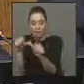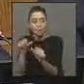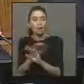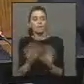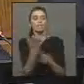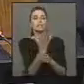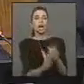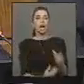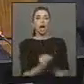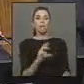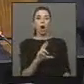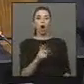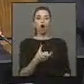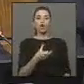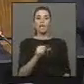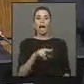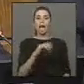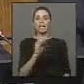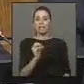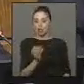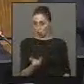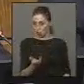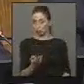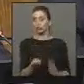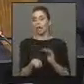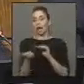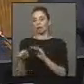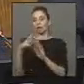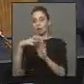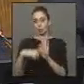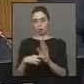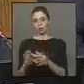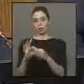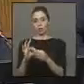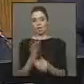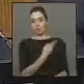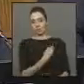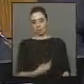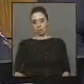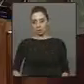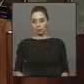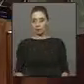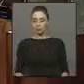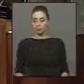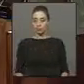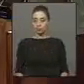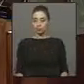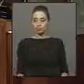entonces y anuncio mi apoyo favorable a este proyecto. Gracias, señor presidente.